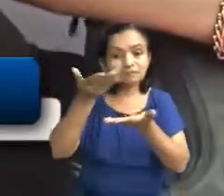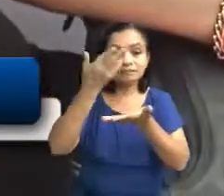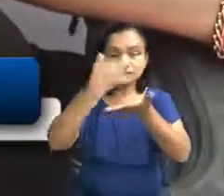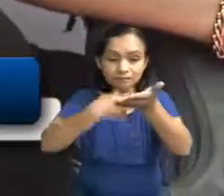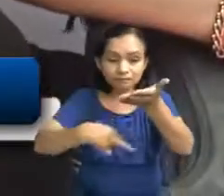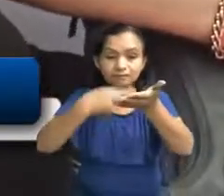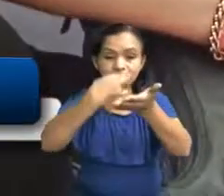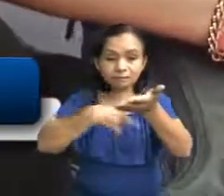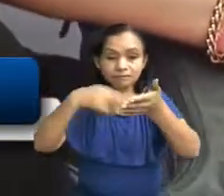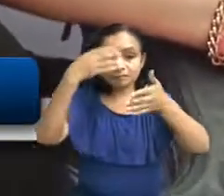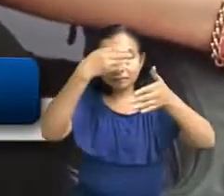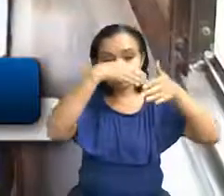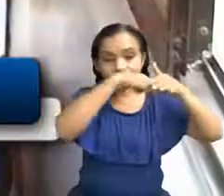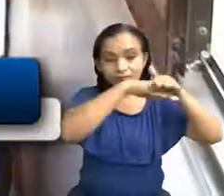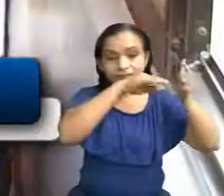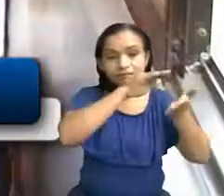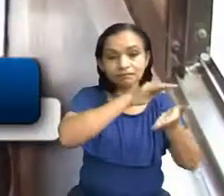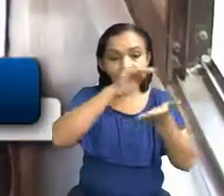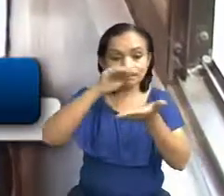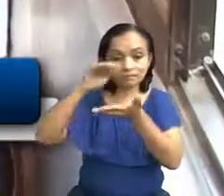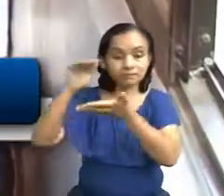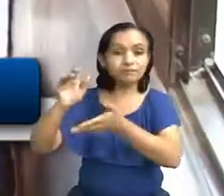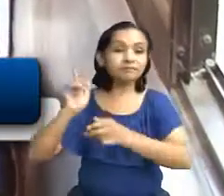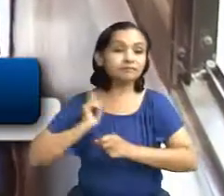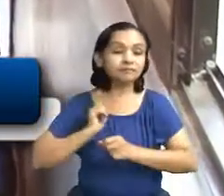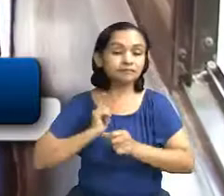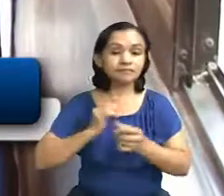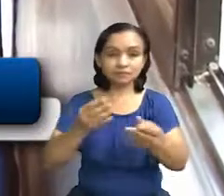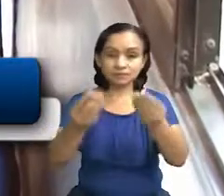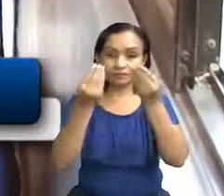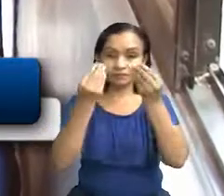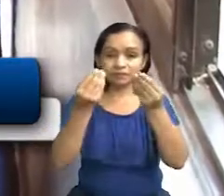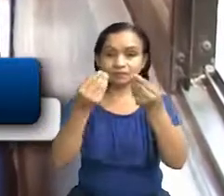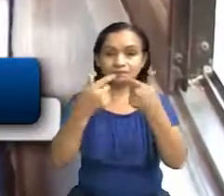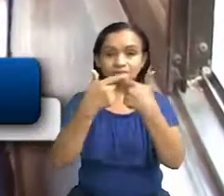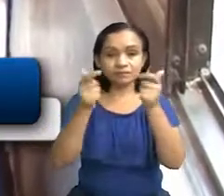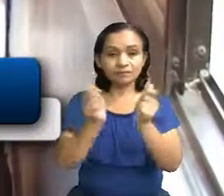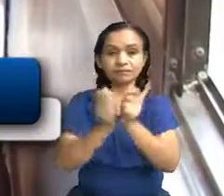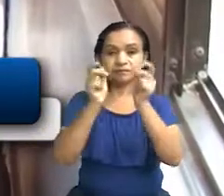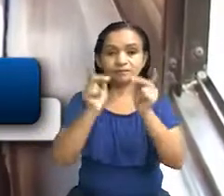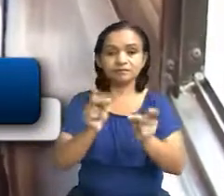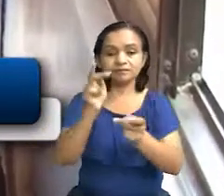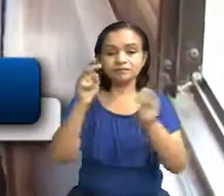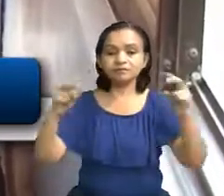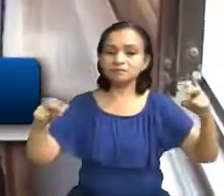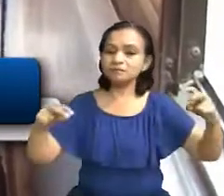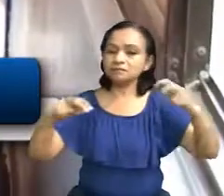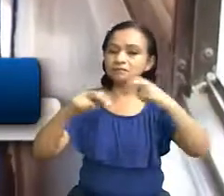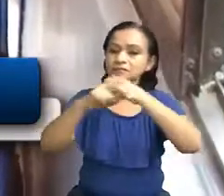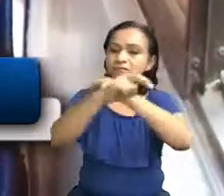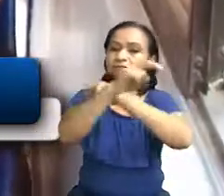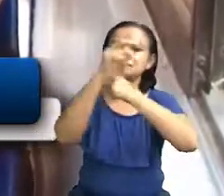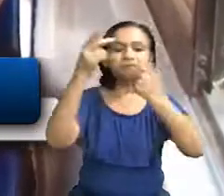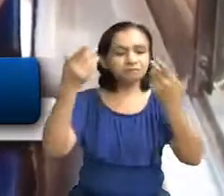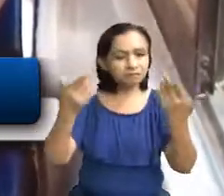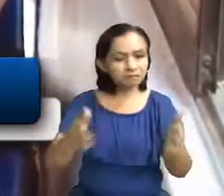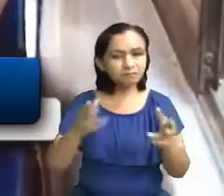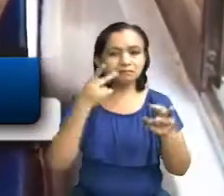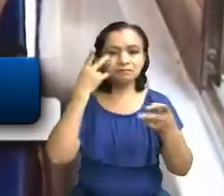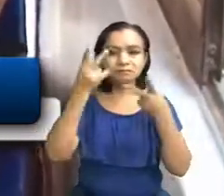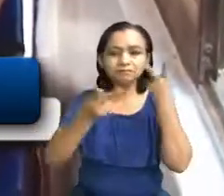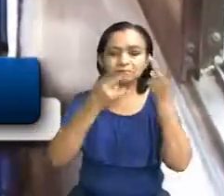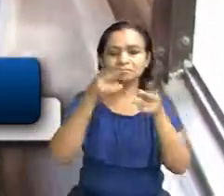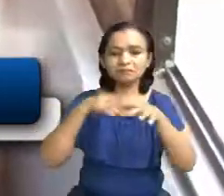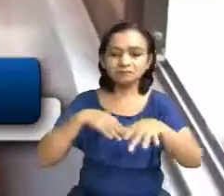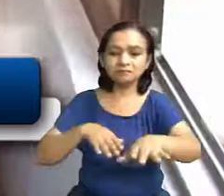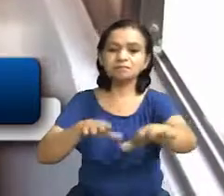de eso, pues tenemos un conglomerado muy amplio. Luego visitamos centros comerciales, visitamos también zonas